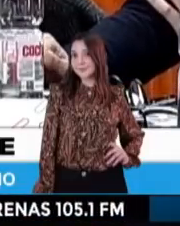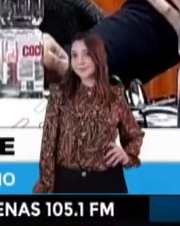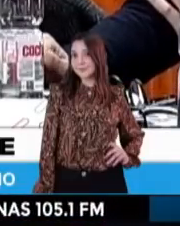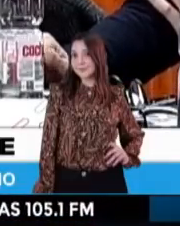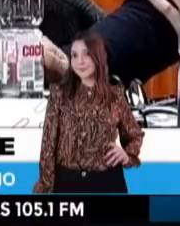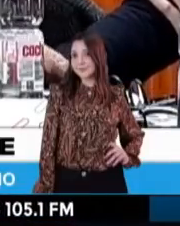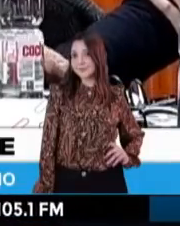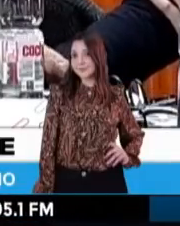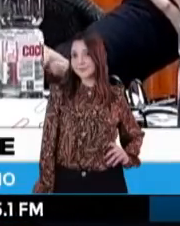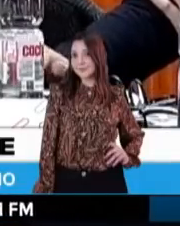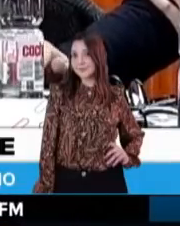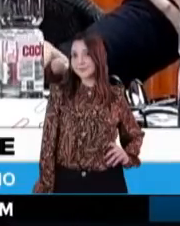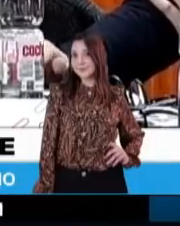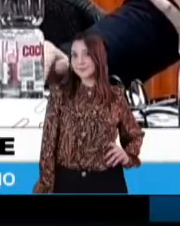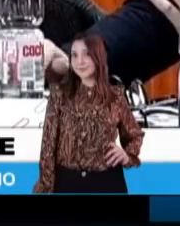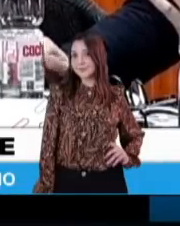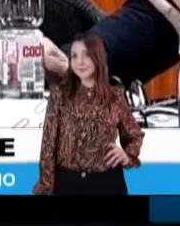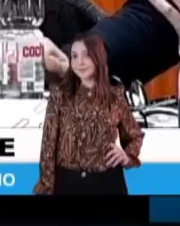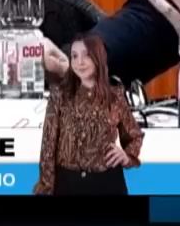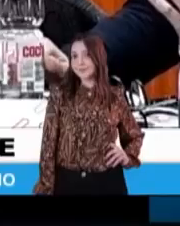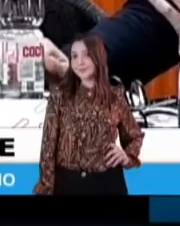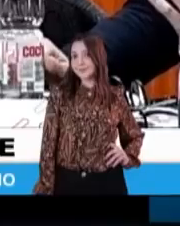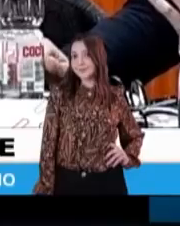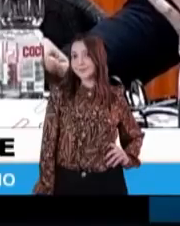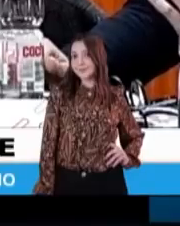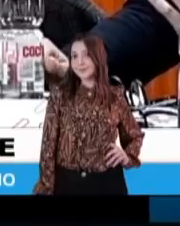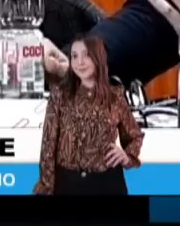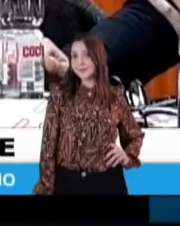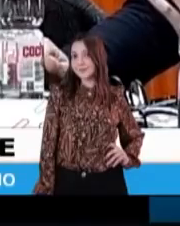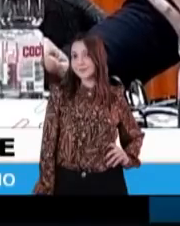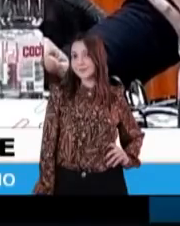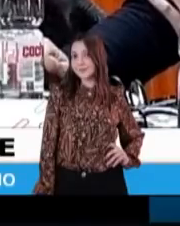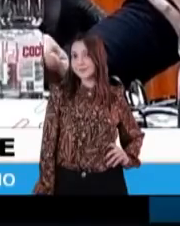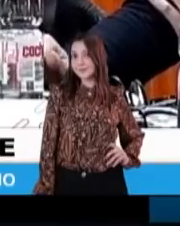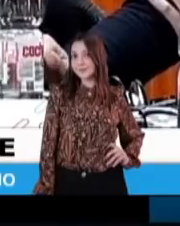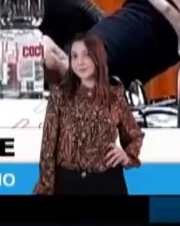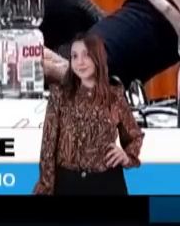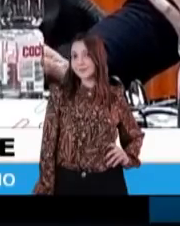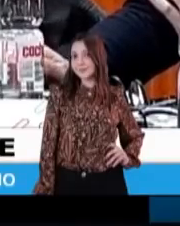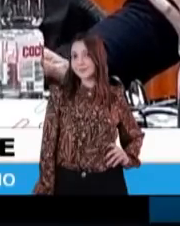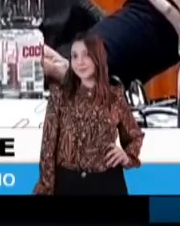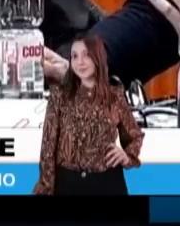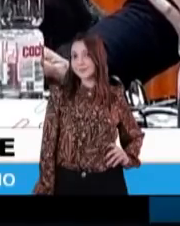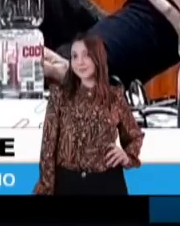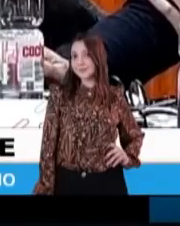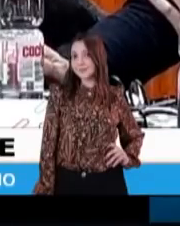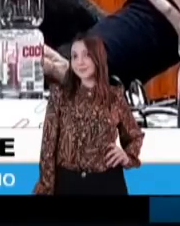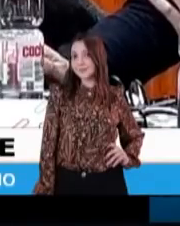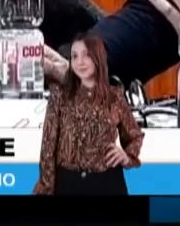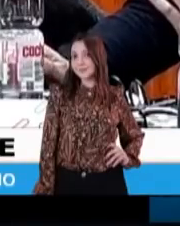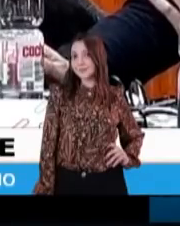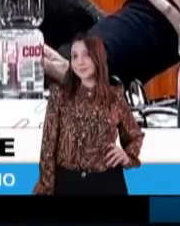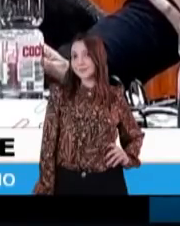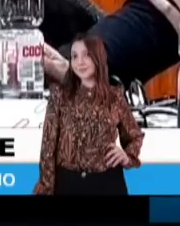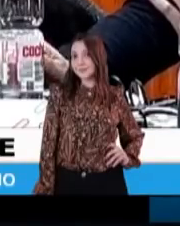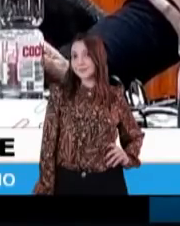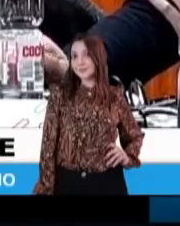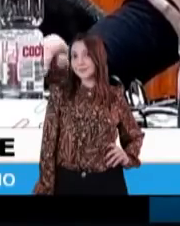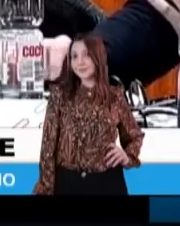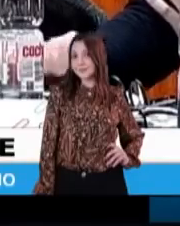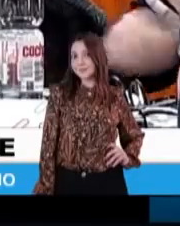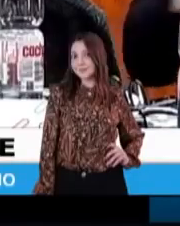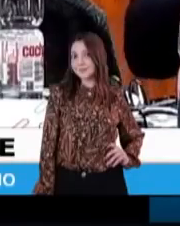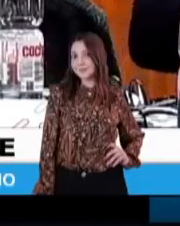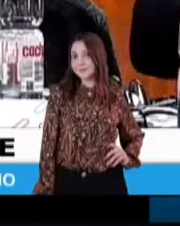por Renovación Nacional, Cristian Monkeberg. También se le consultó sobre esta recomendación que hace el Ejecutivo de que los quórum rijan in actum al coordinador de